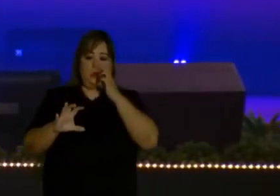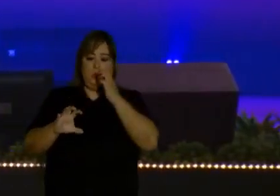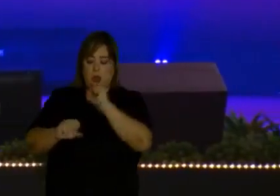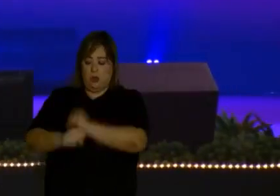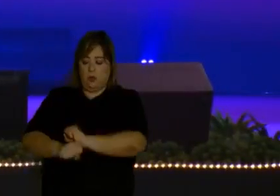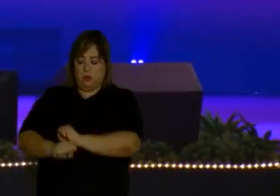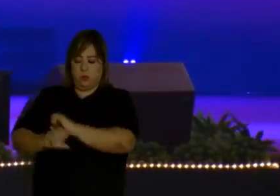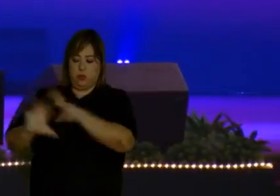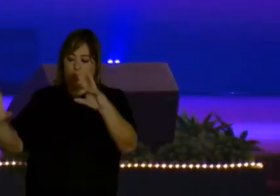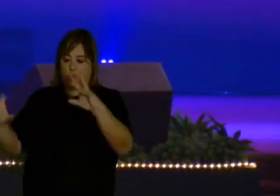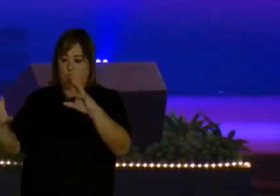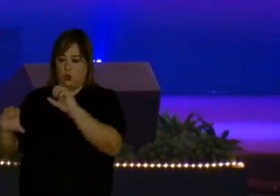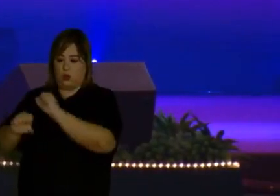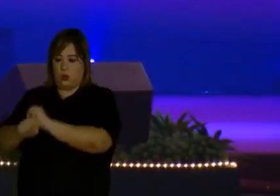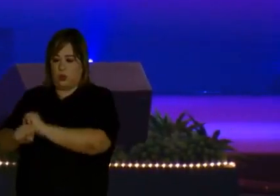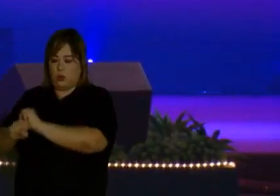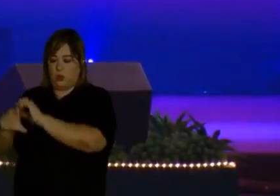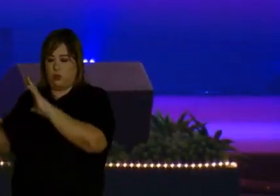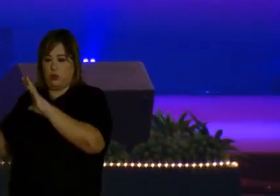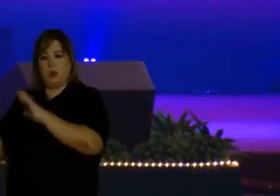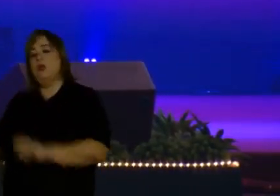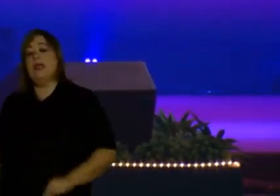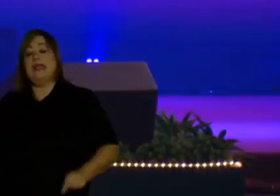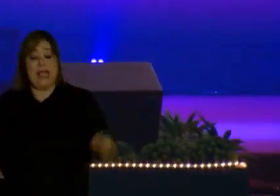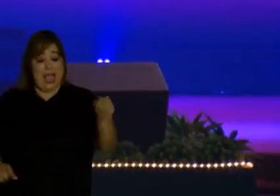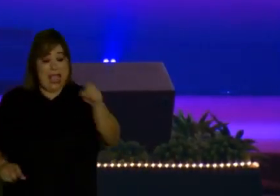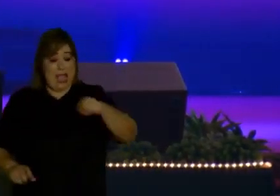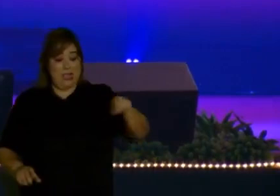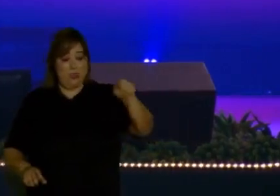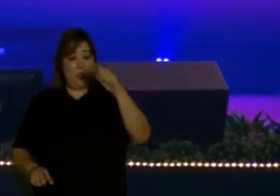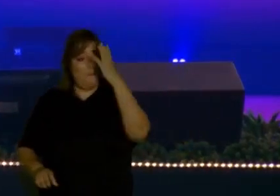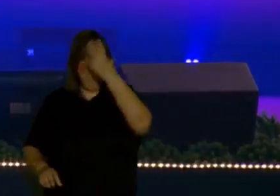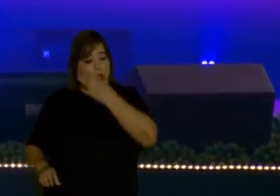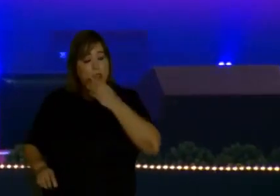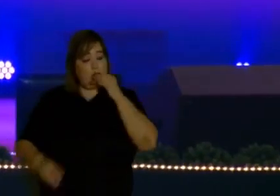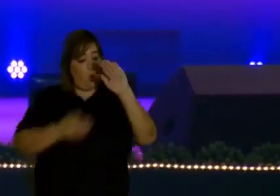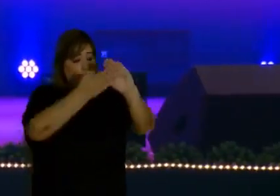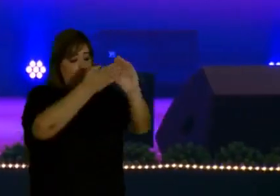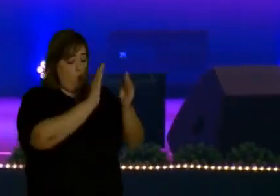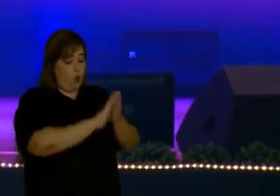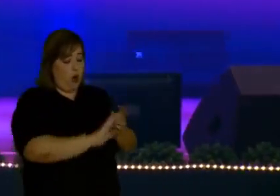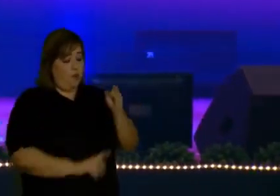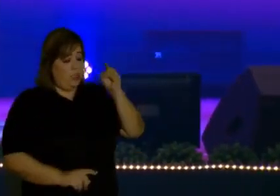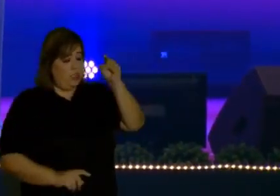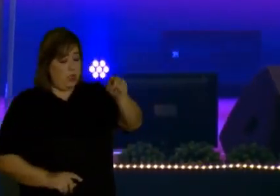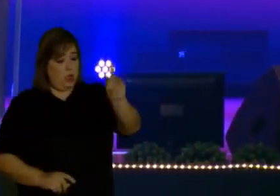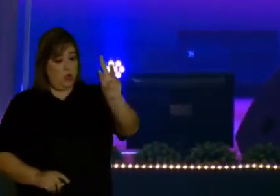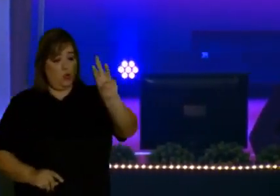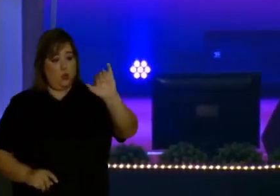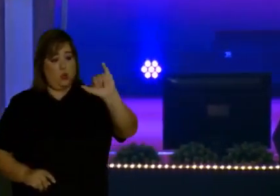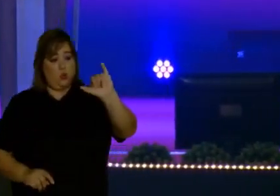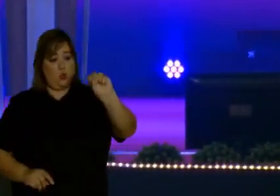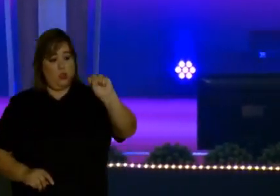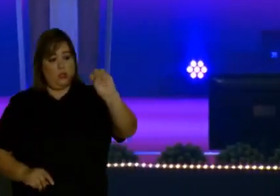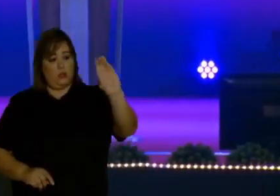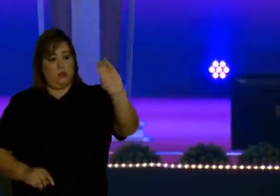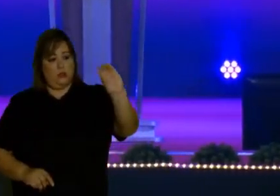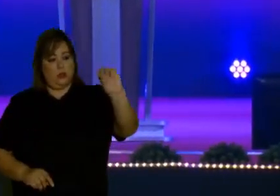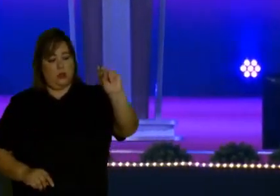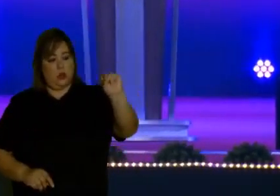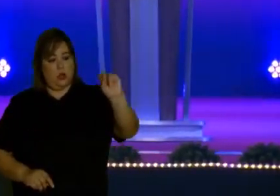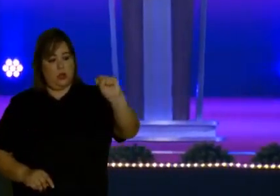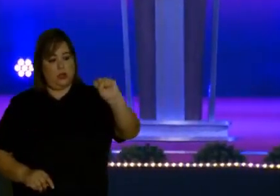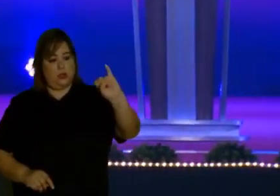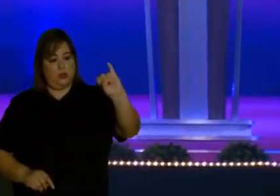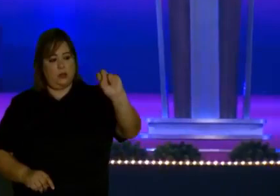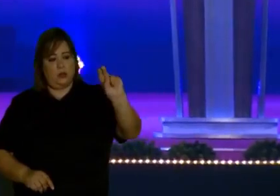bonita, camino a Milwaukee así, muy bonita allá en Wisconsin. Y dice que se descubrió esa noche y a